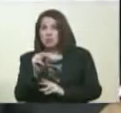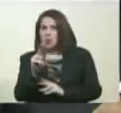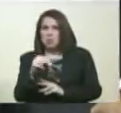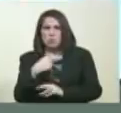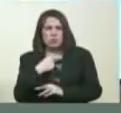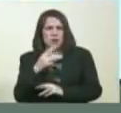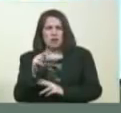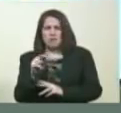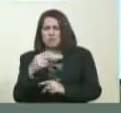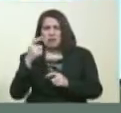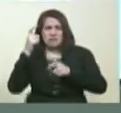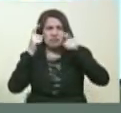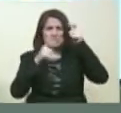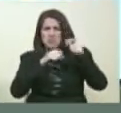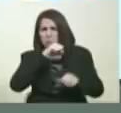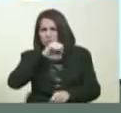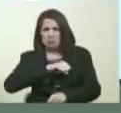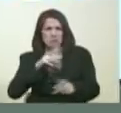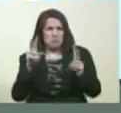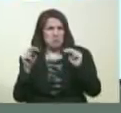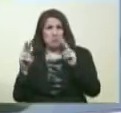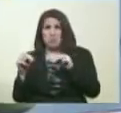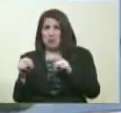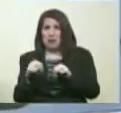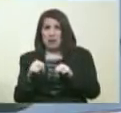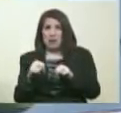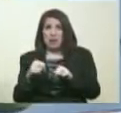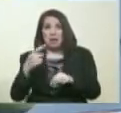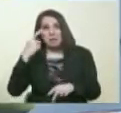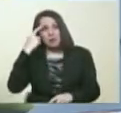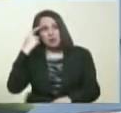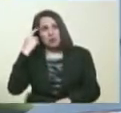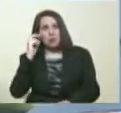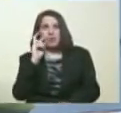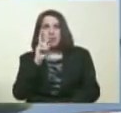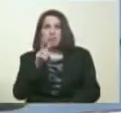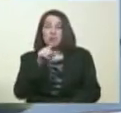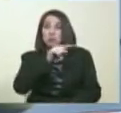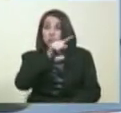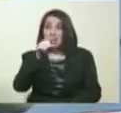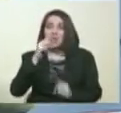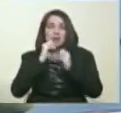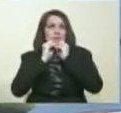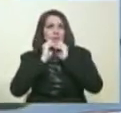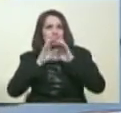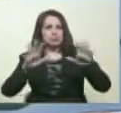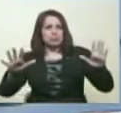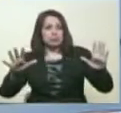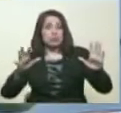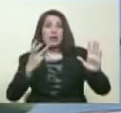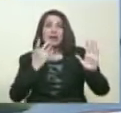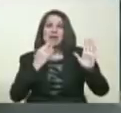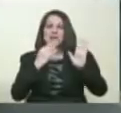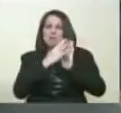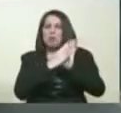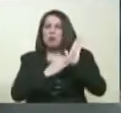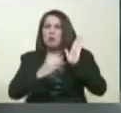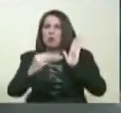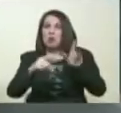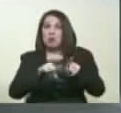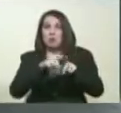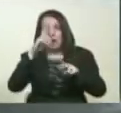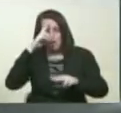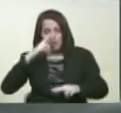chavista, me di cuenta de lo que ustedes pregonan, la dignidad. Si uno pierde la dignidad, lo pierde todo en la vida. Y